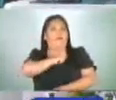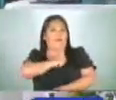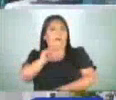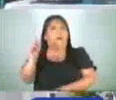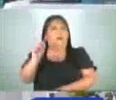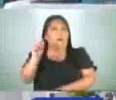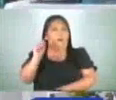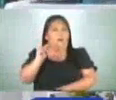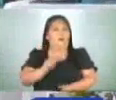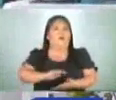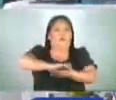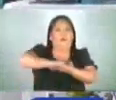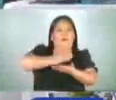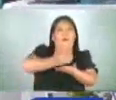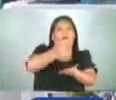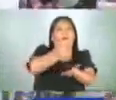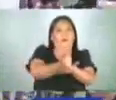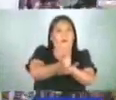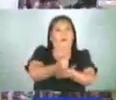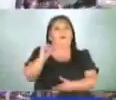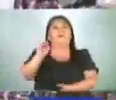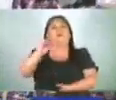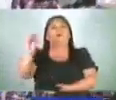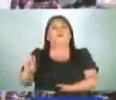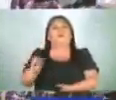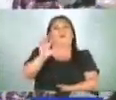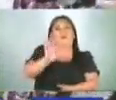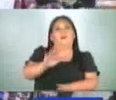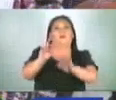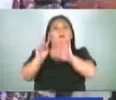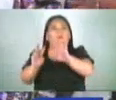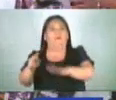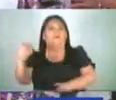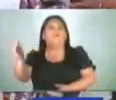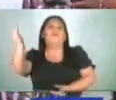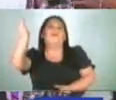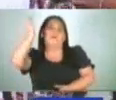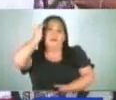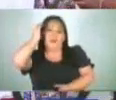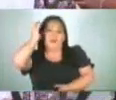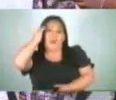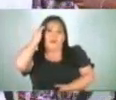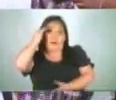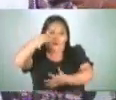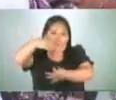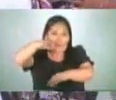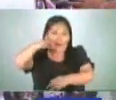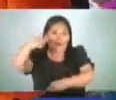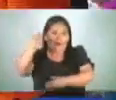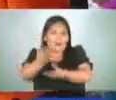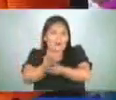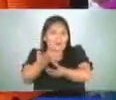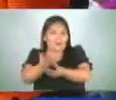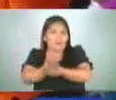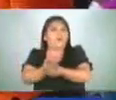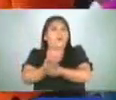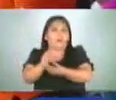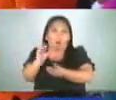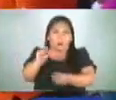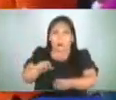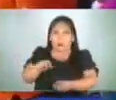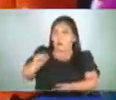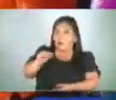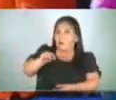pasaporte, mientras que el 57% sabe cuál es la documentación necesaria para migrar de forma regular